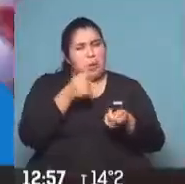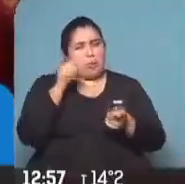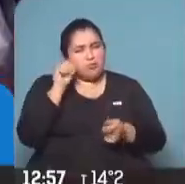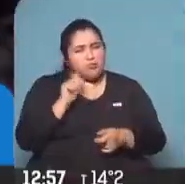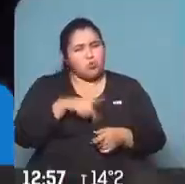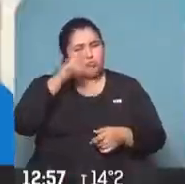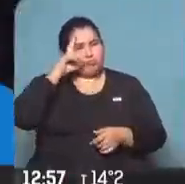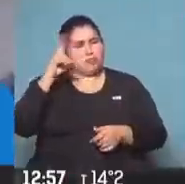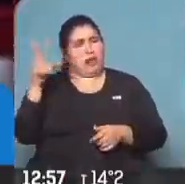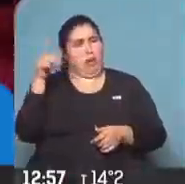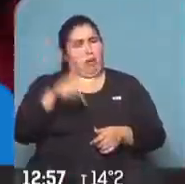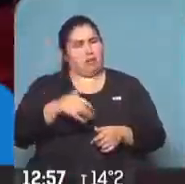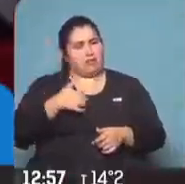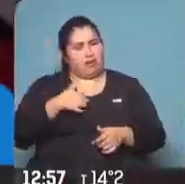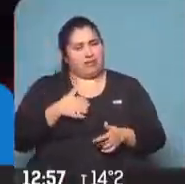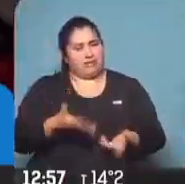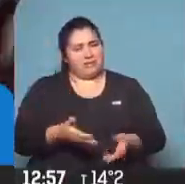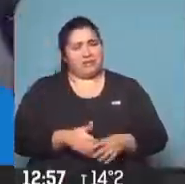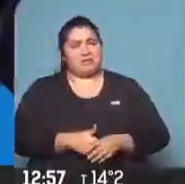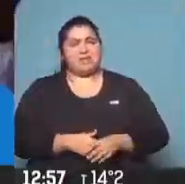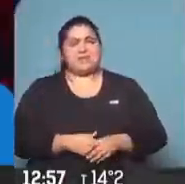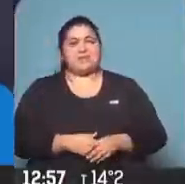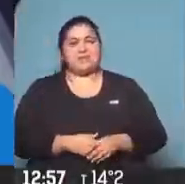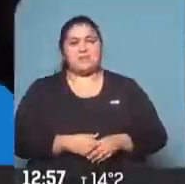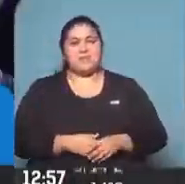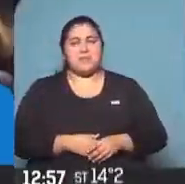y y